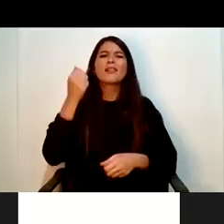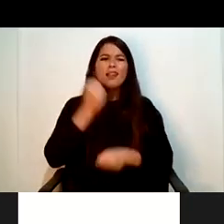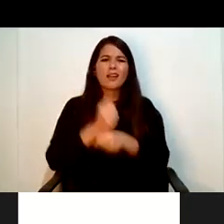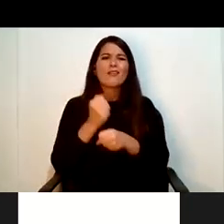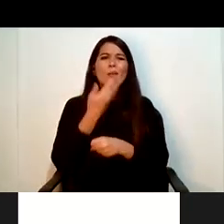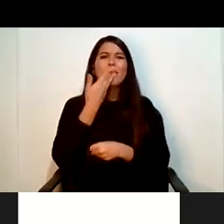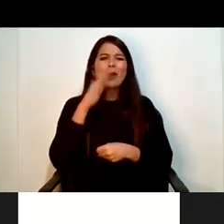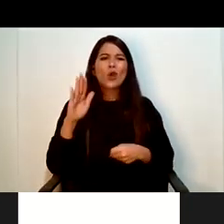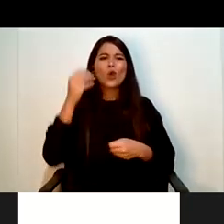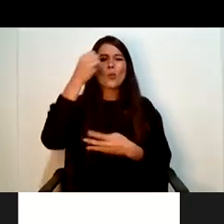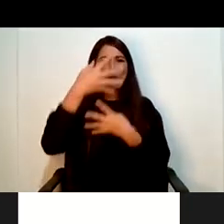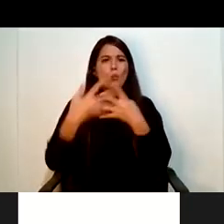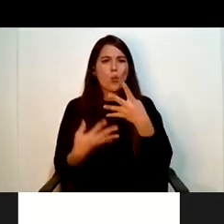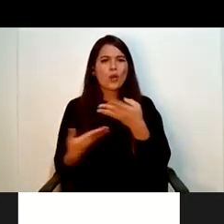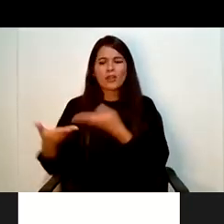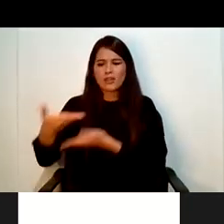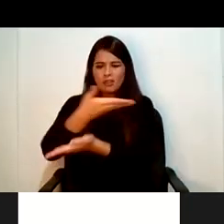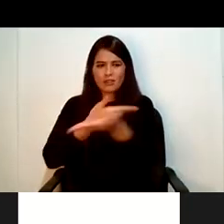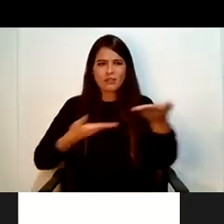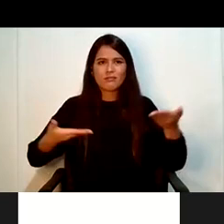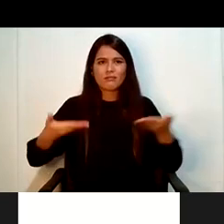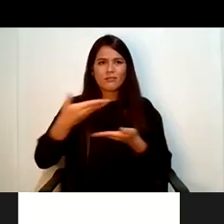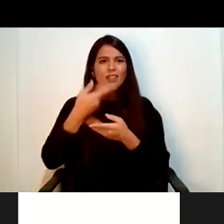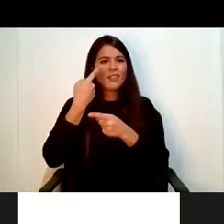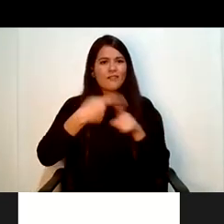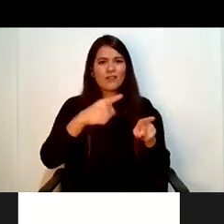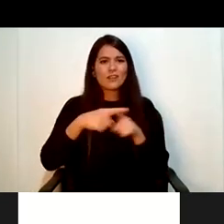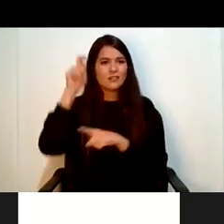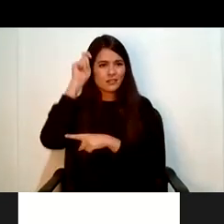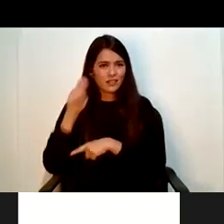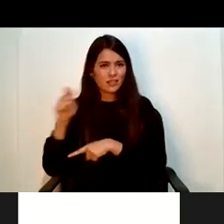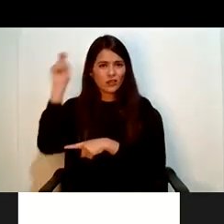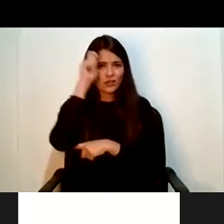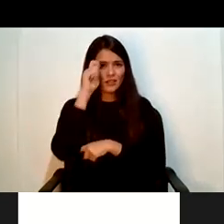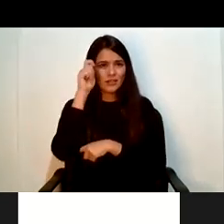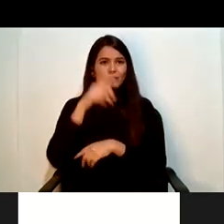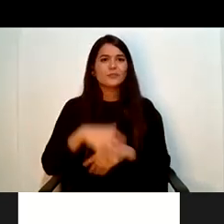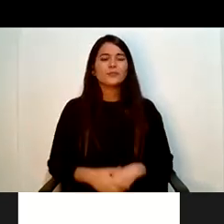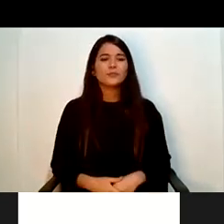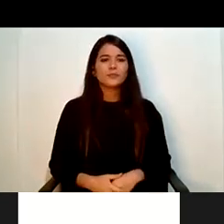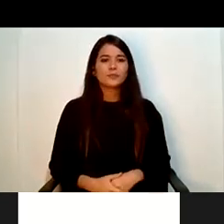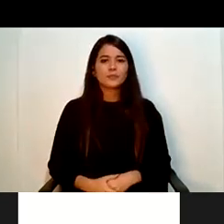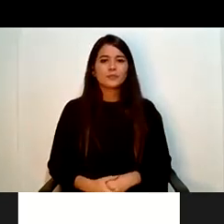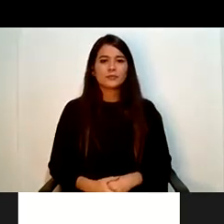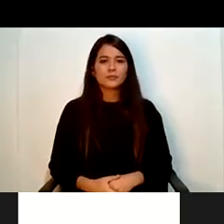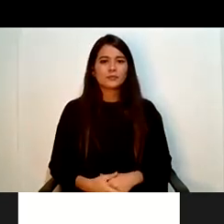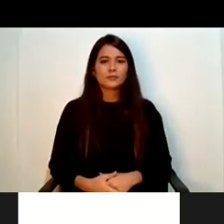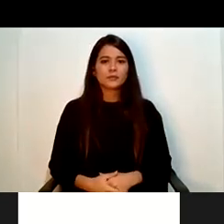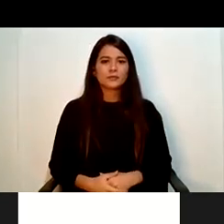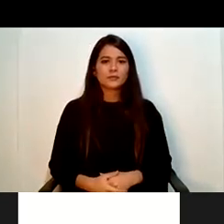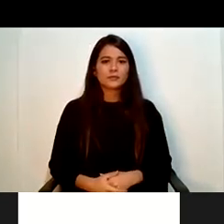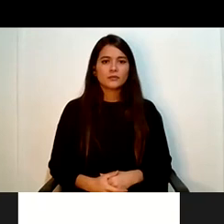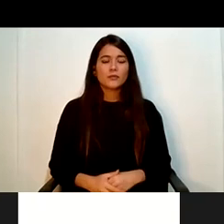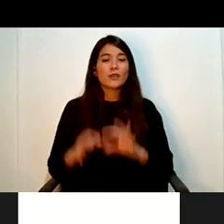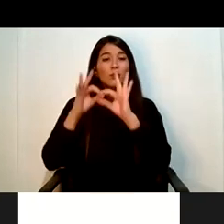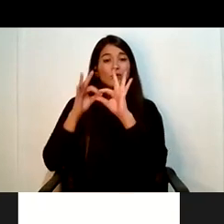multidisciplinario desde diferentes perspectivas. Muchas gracias,